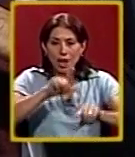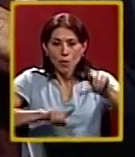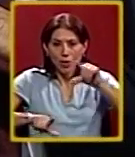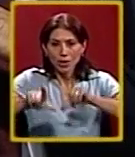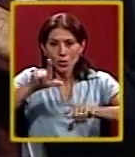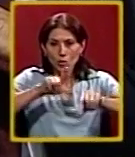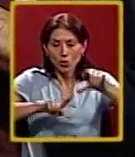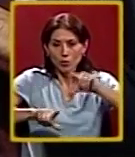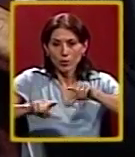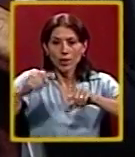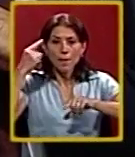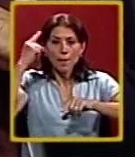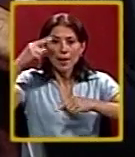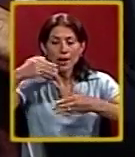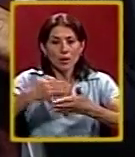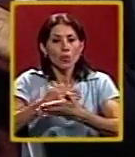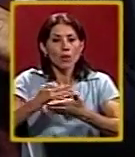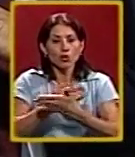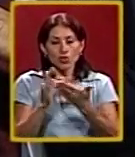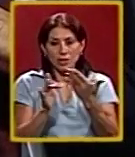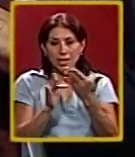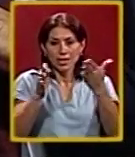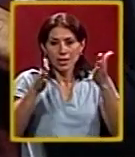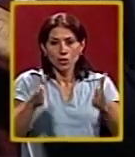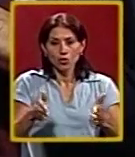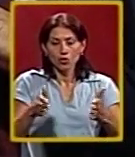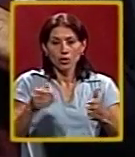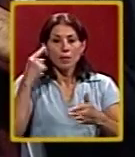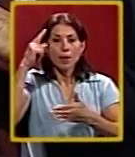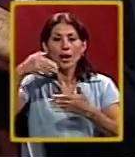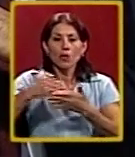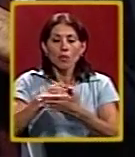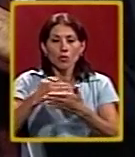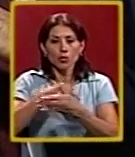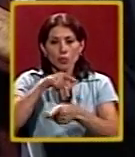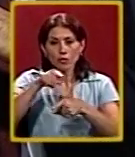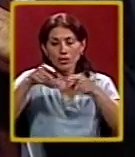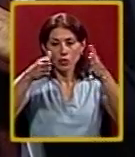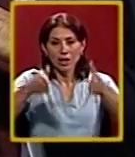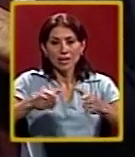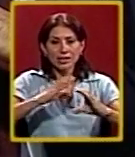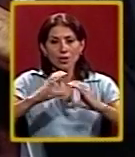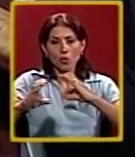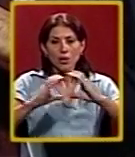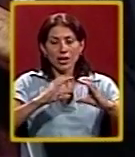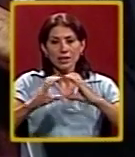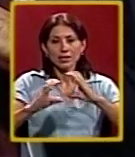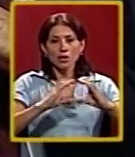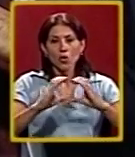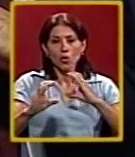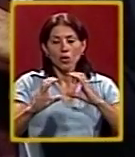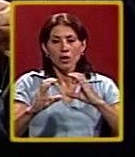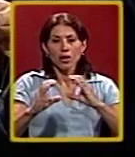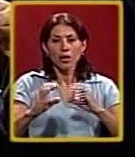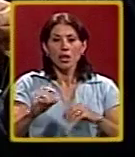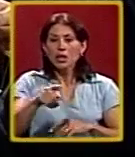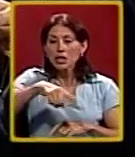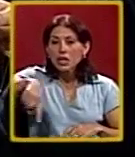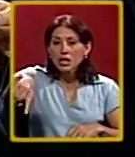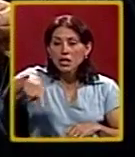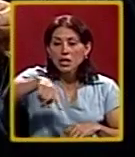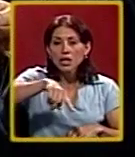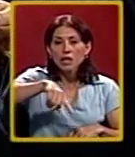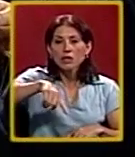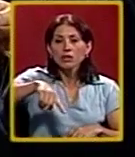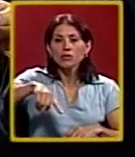los nuevos técnicos y a los nuevos profesionales en comunicación que puedan llegar